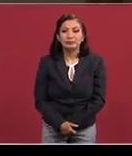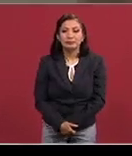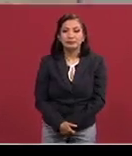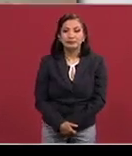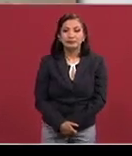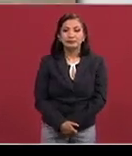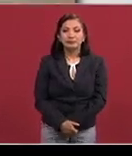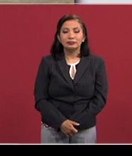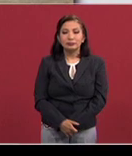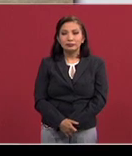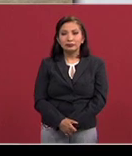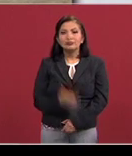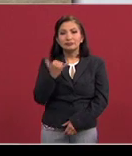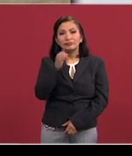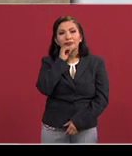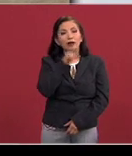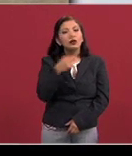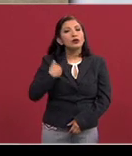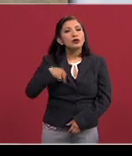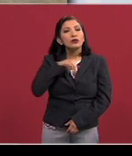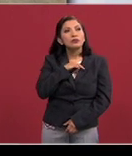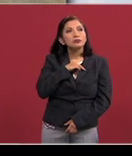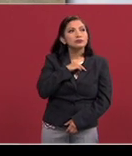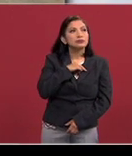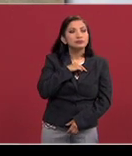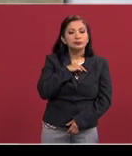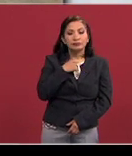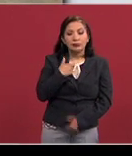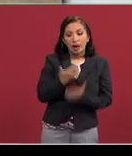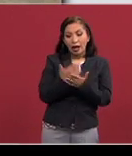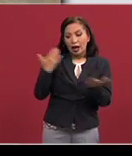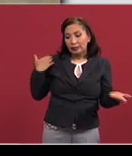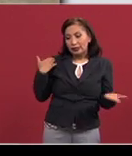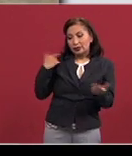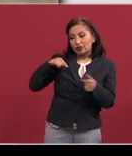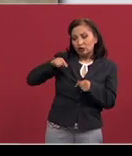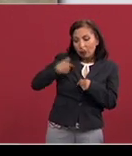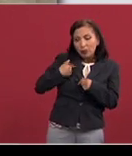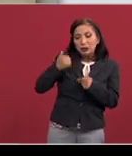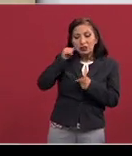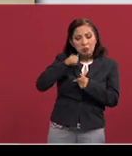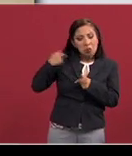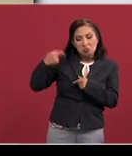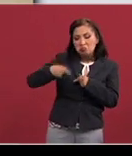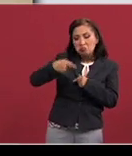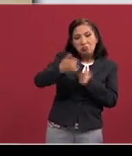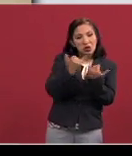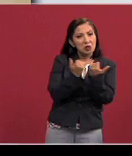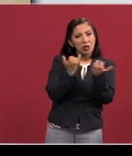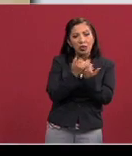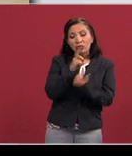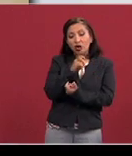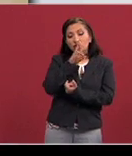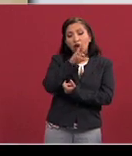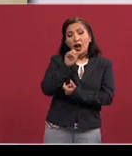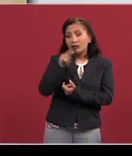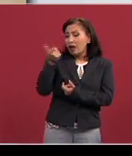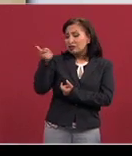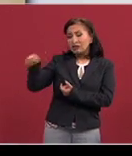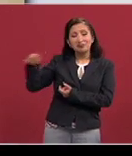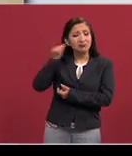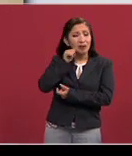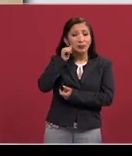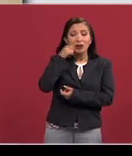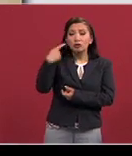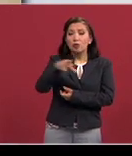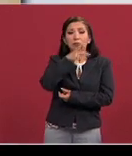Sí, bueno, como se suele decir, nosotros somos lo que fuimos o lo que hemos sido. El doctor así lo fue. Su